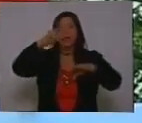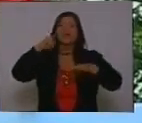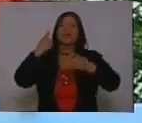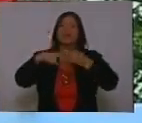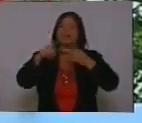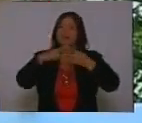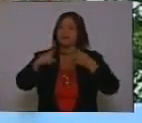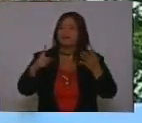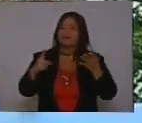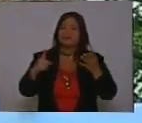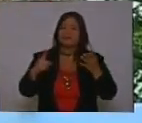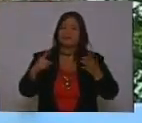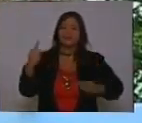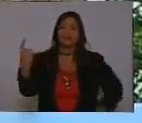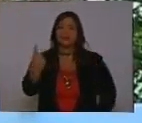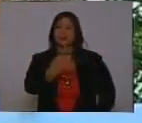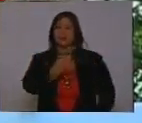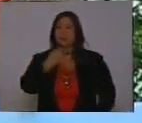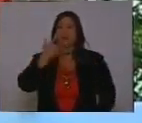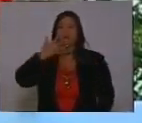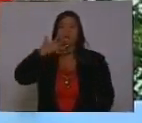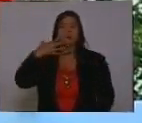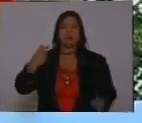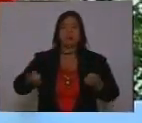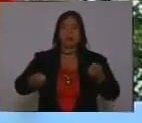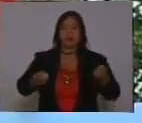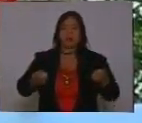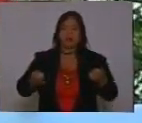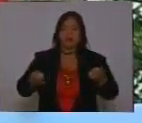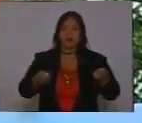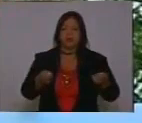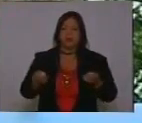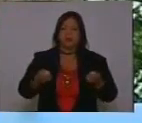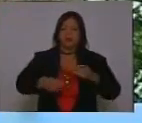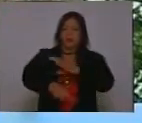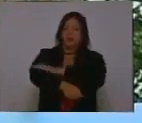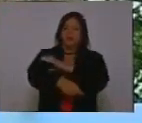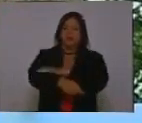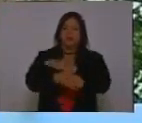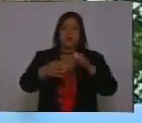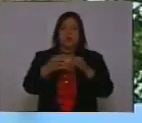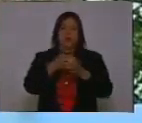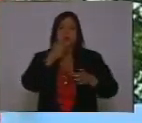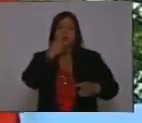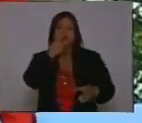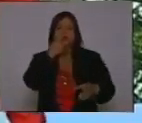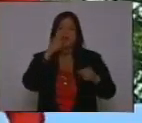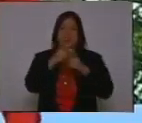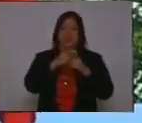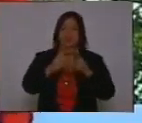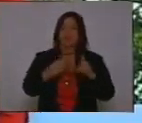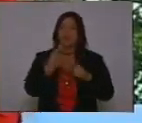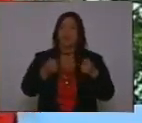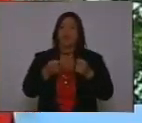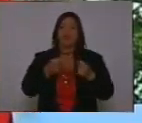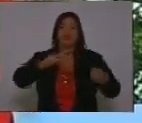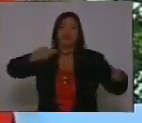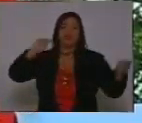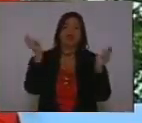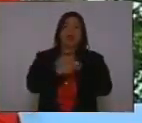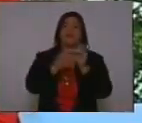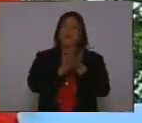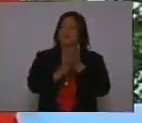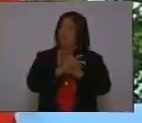gobiernos que estaban solo para la macolla de la oligarquía, para dos partidos políticos. Entonces nosotros tenemos que transformar